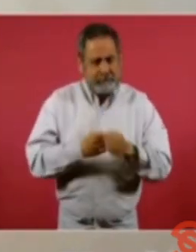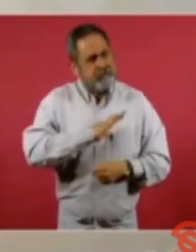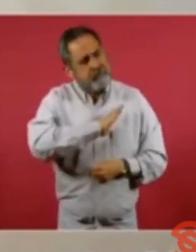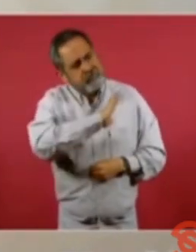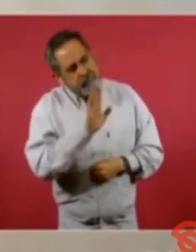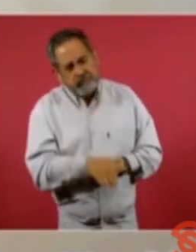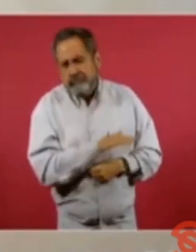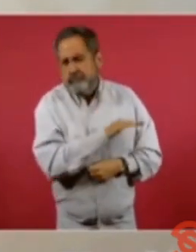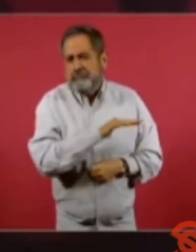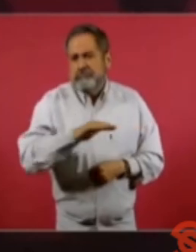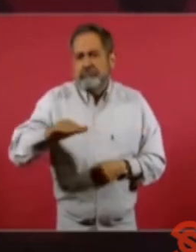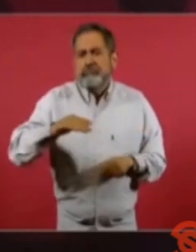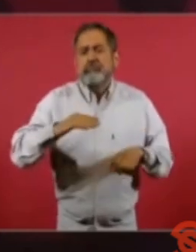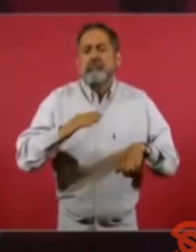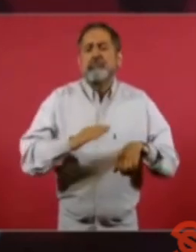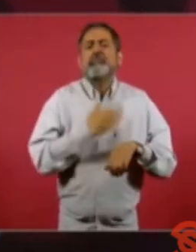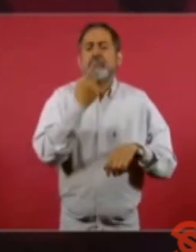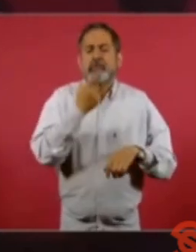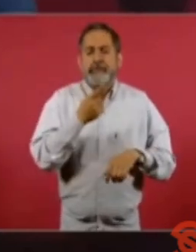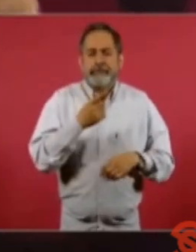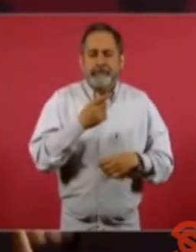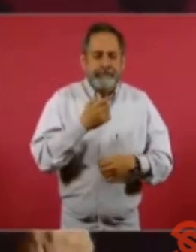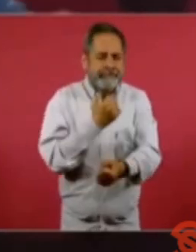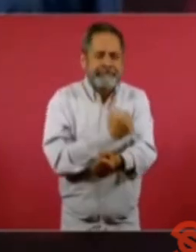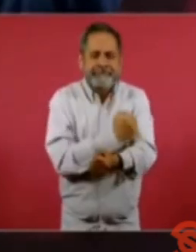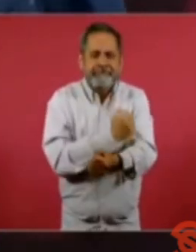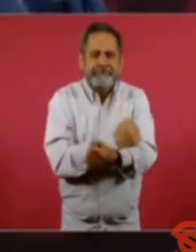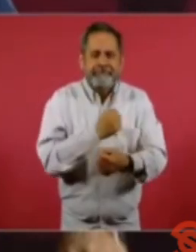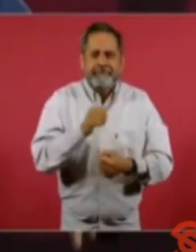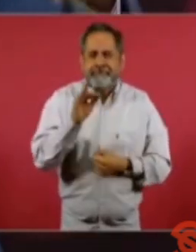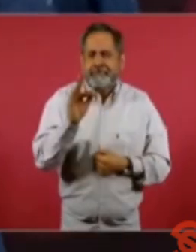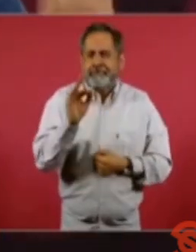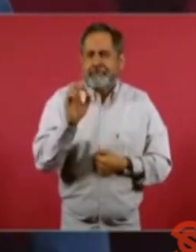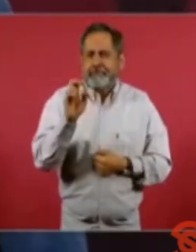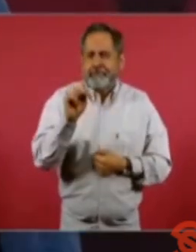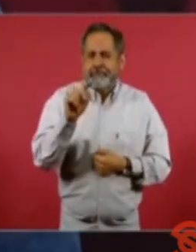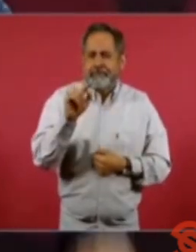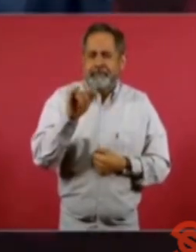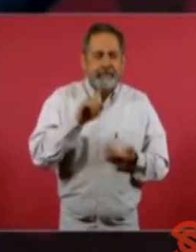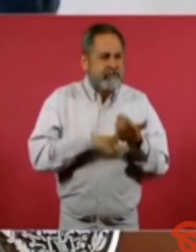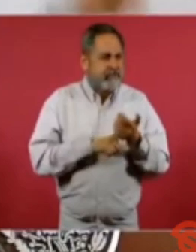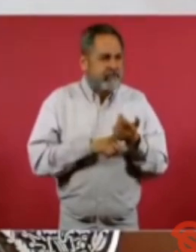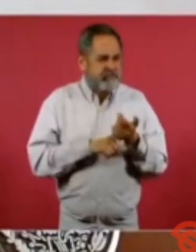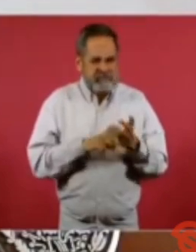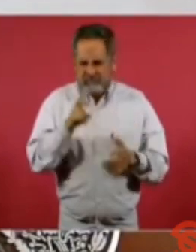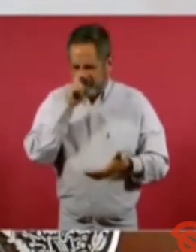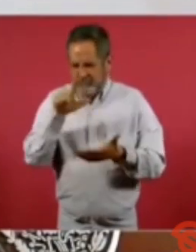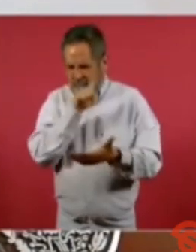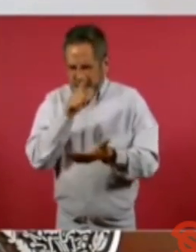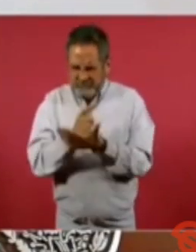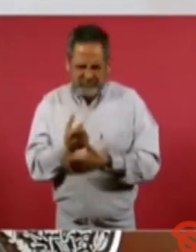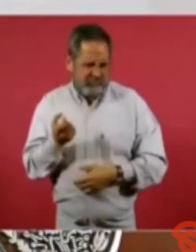droga, por el consumo de fentanilo. ¿Lo van a resolver solo con el uso de la fuerza? No,